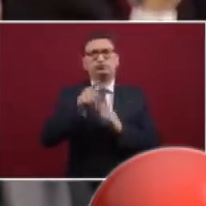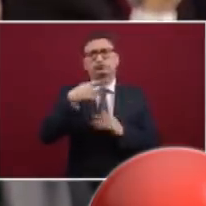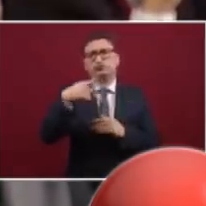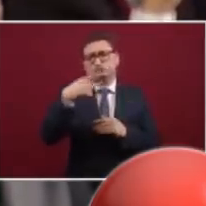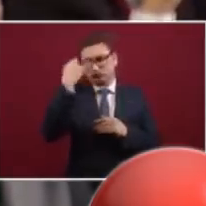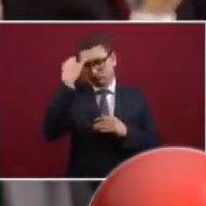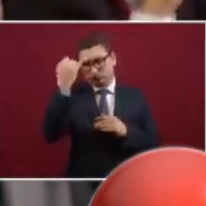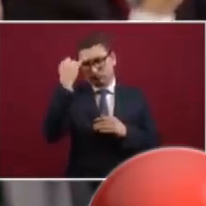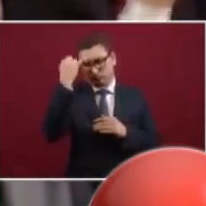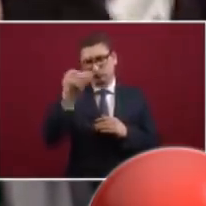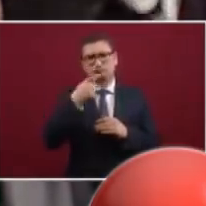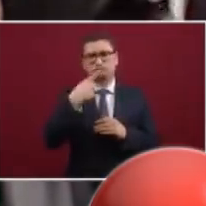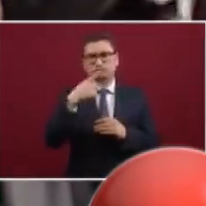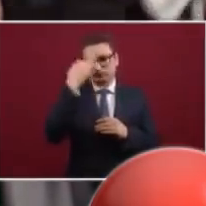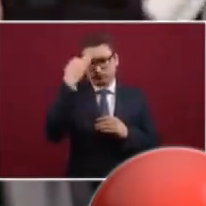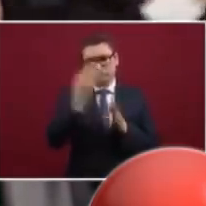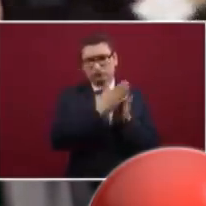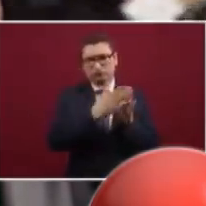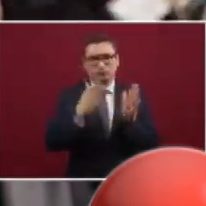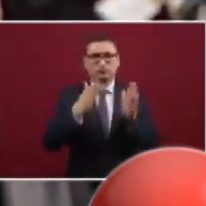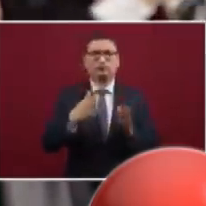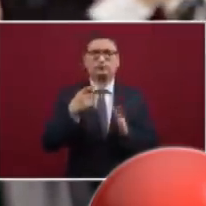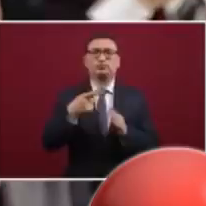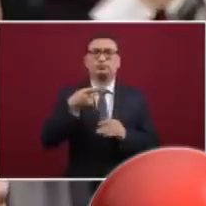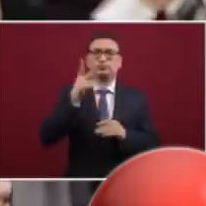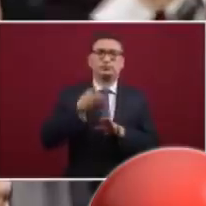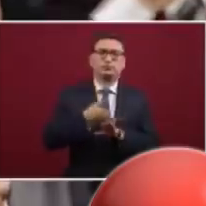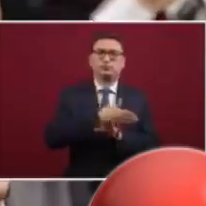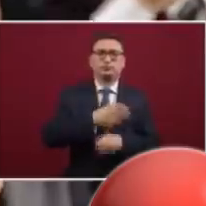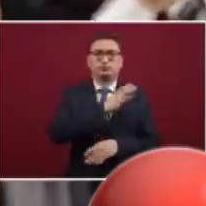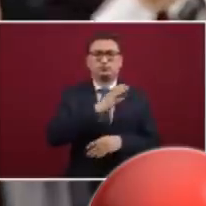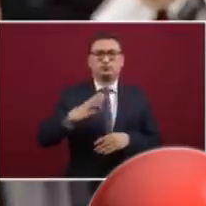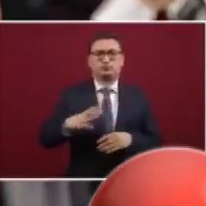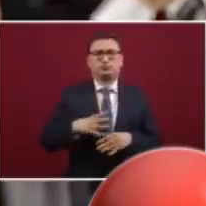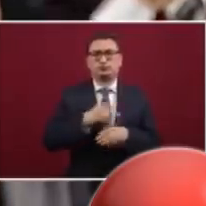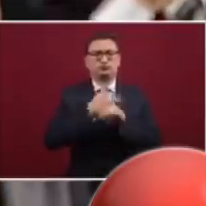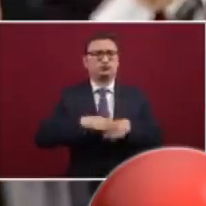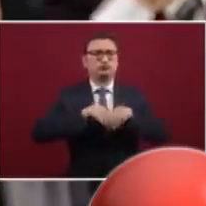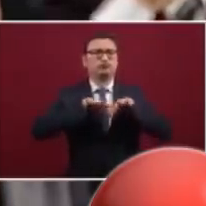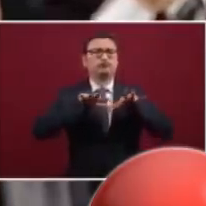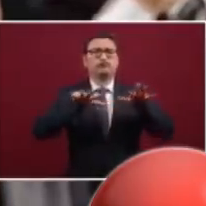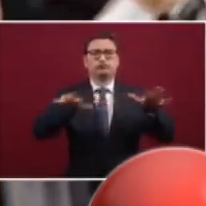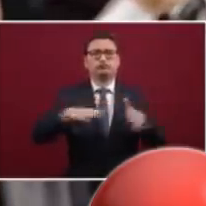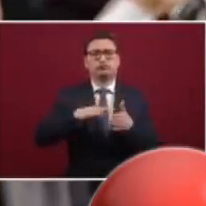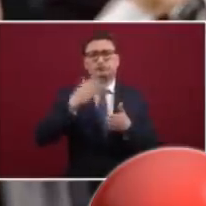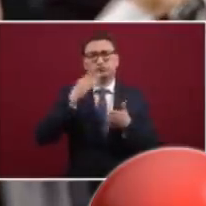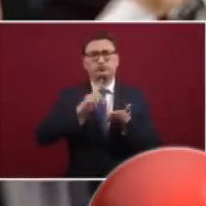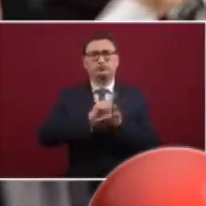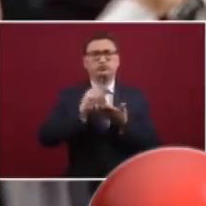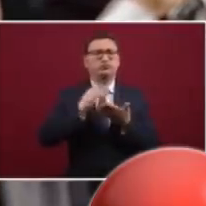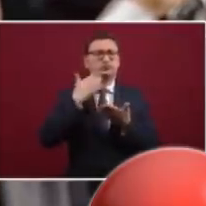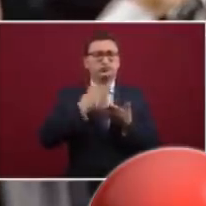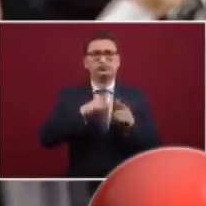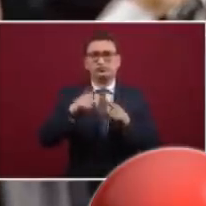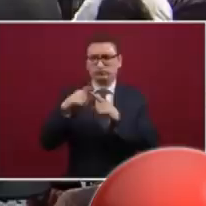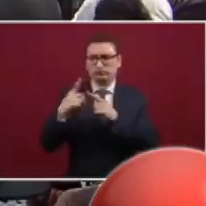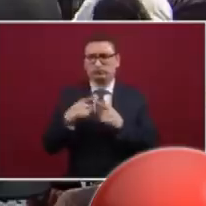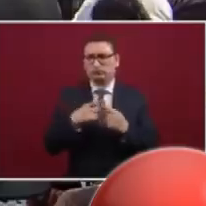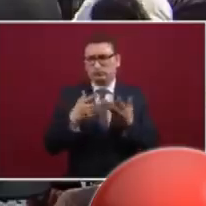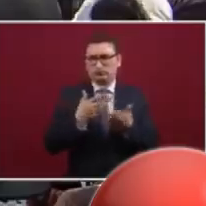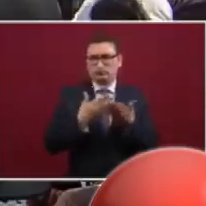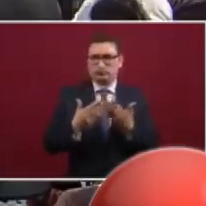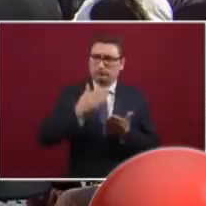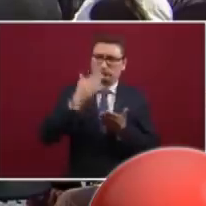que difundir su mensaje, pero desde antes de las campañas ustedes ya difundían un mensaje muy fuerte en redes sociales. ¿Por qué no darle un fin ya a